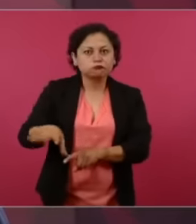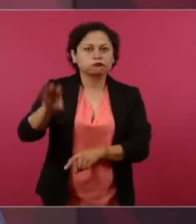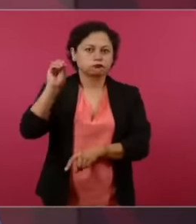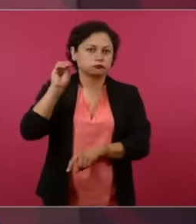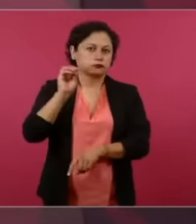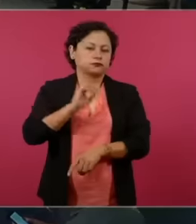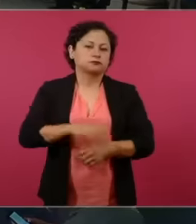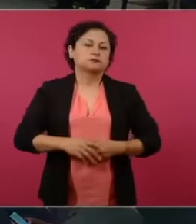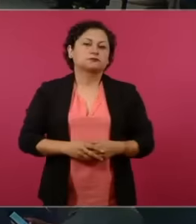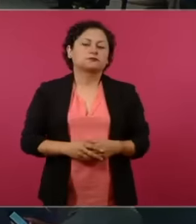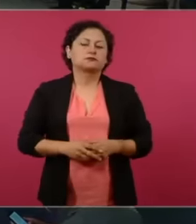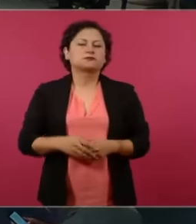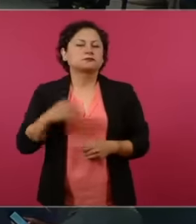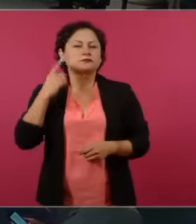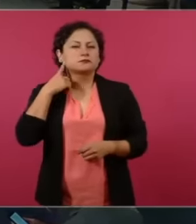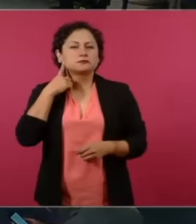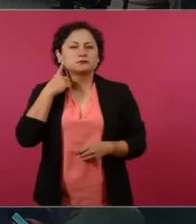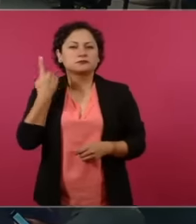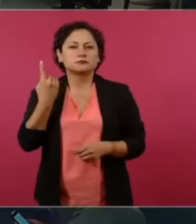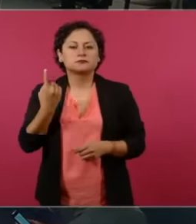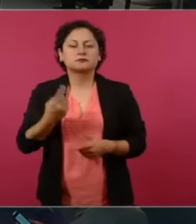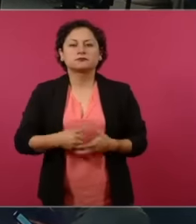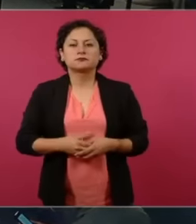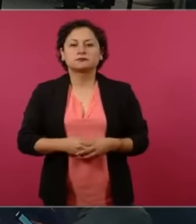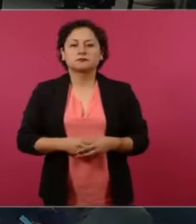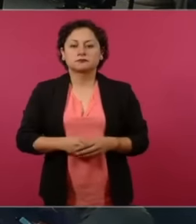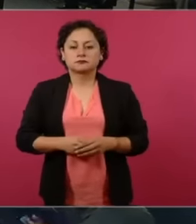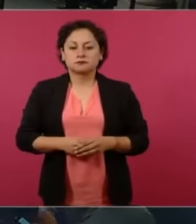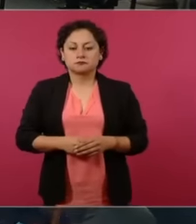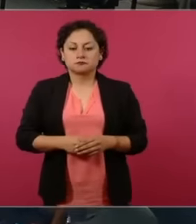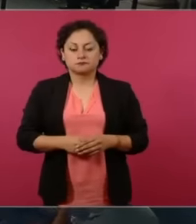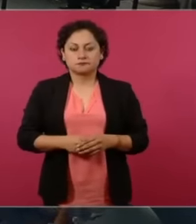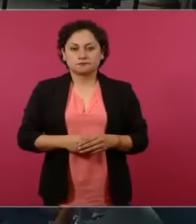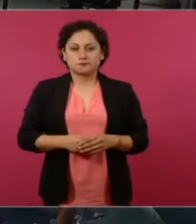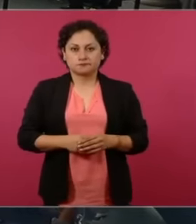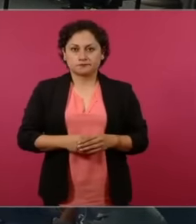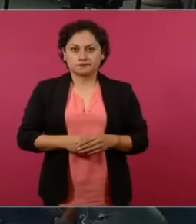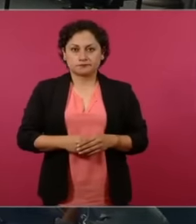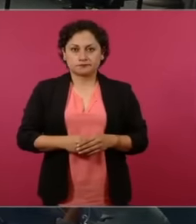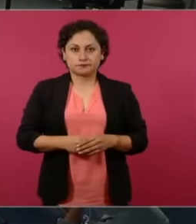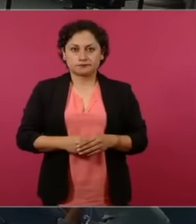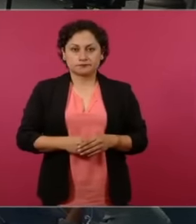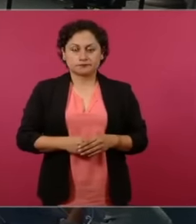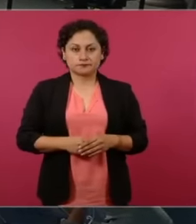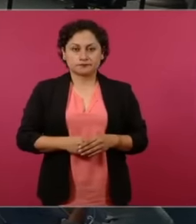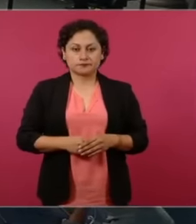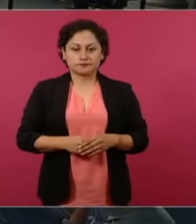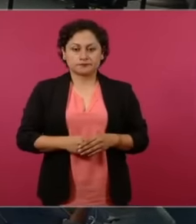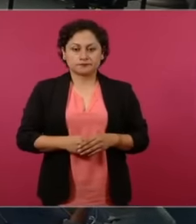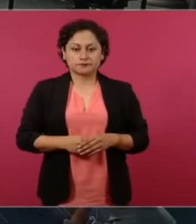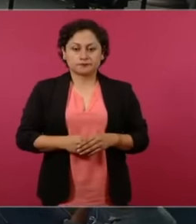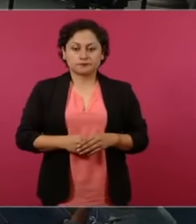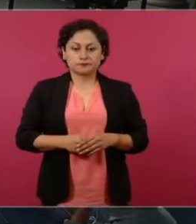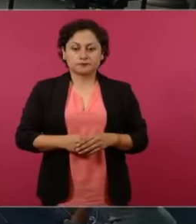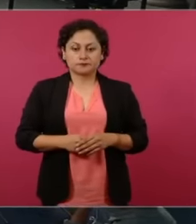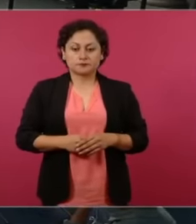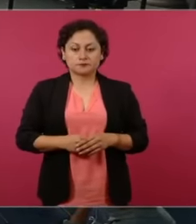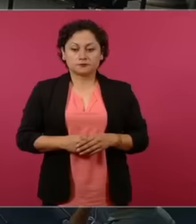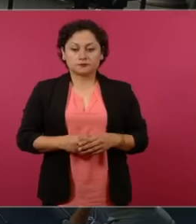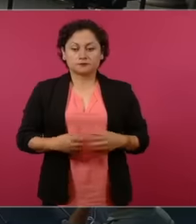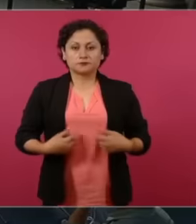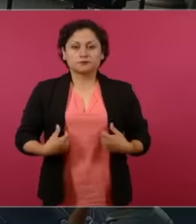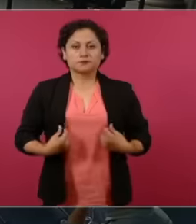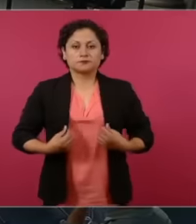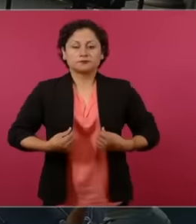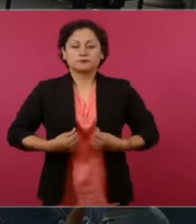¿Mande? Ya están dando declaraciones a los medios de comunicación y que dicen que a los mineros que acaban